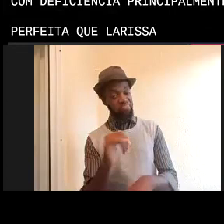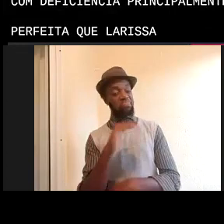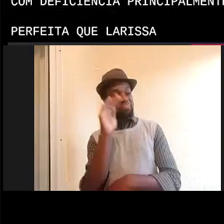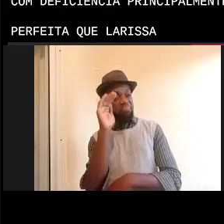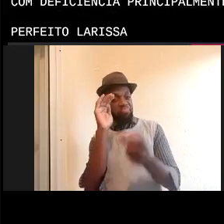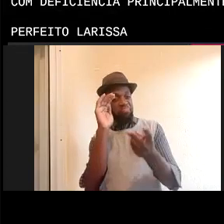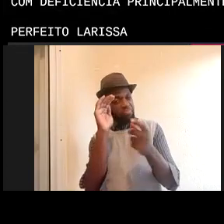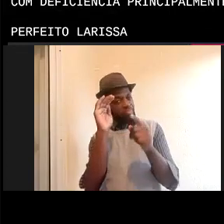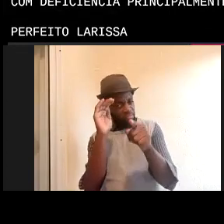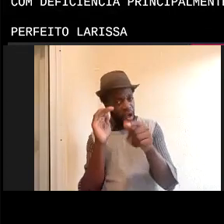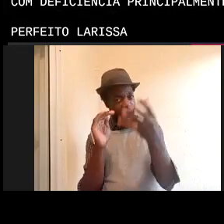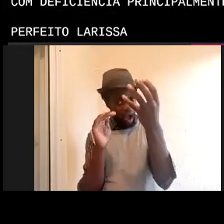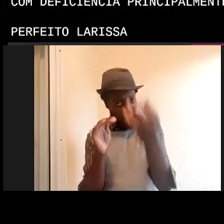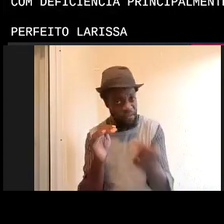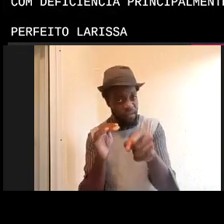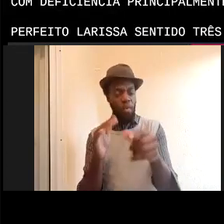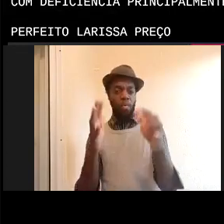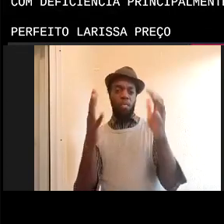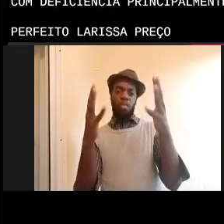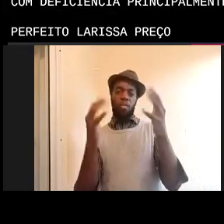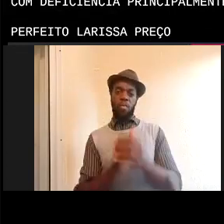realmente esas tres